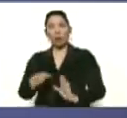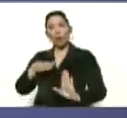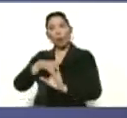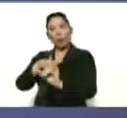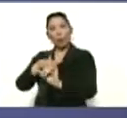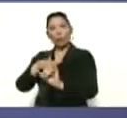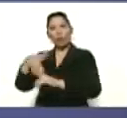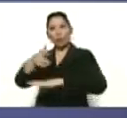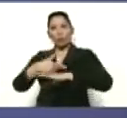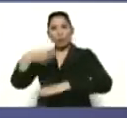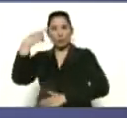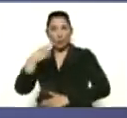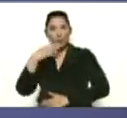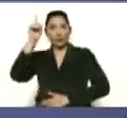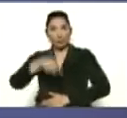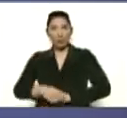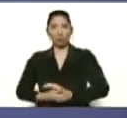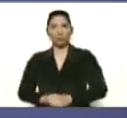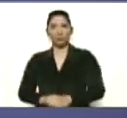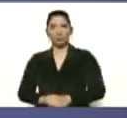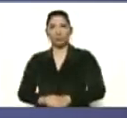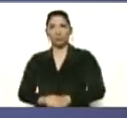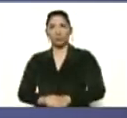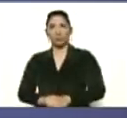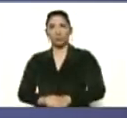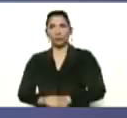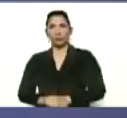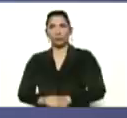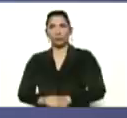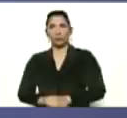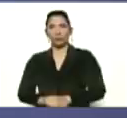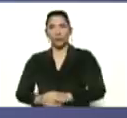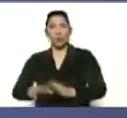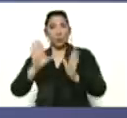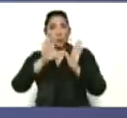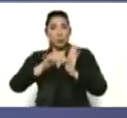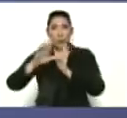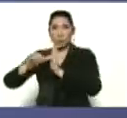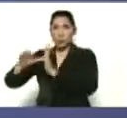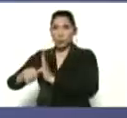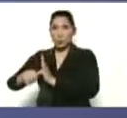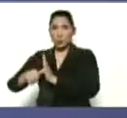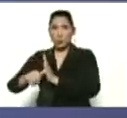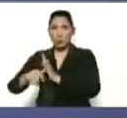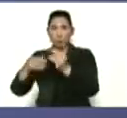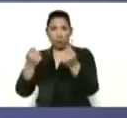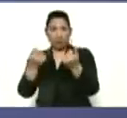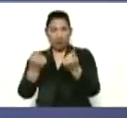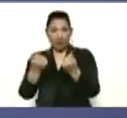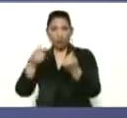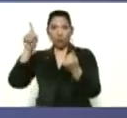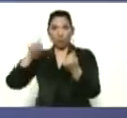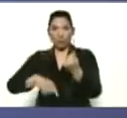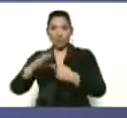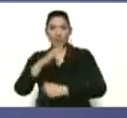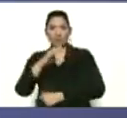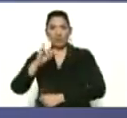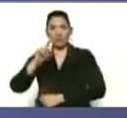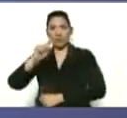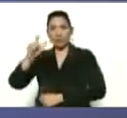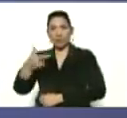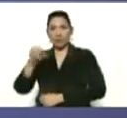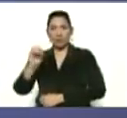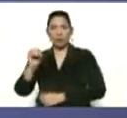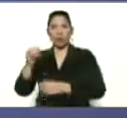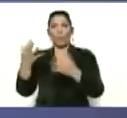gobierno bolivariano y también lo que ha sido el despojo de los activos también de Citgo en manos